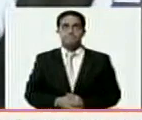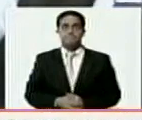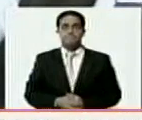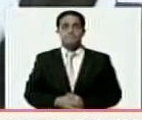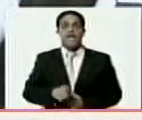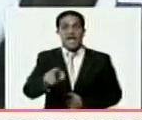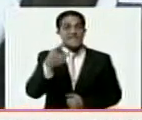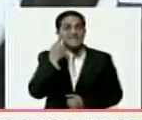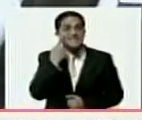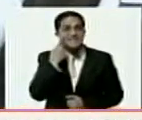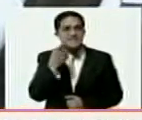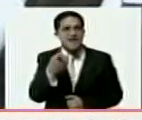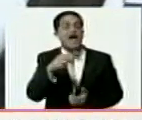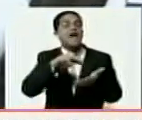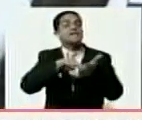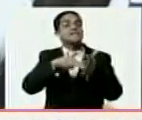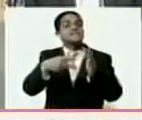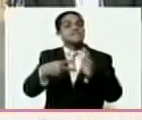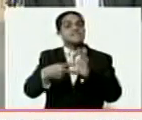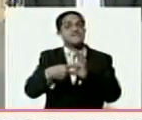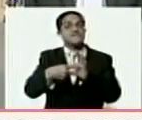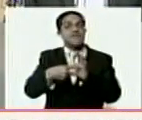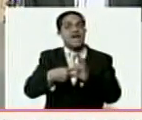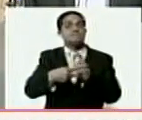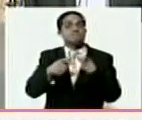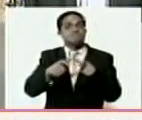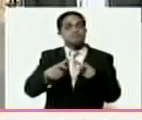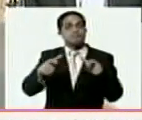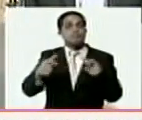Evidentemente es una operación a gran escala.